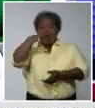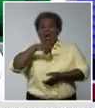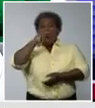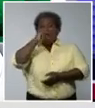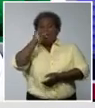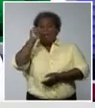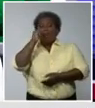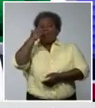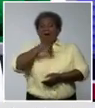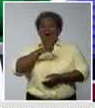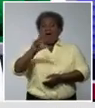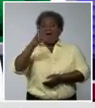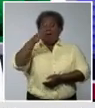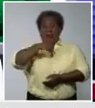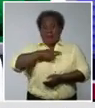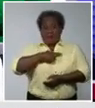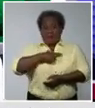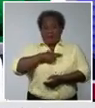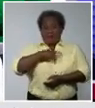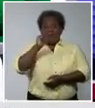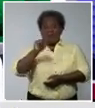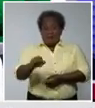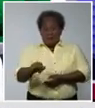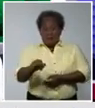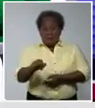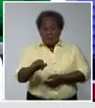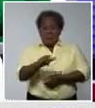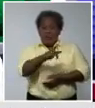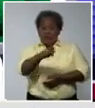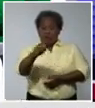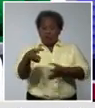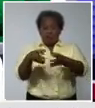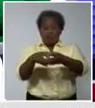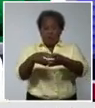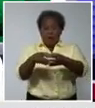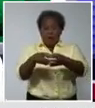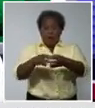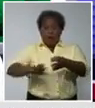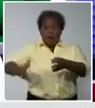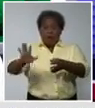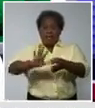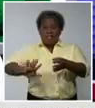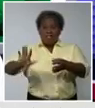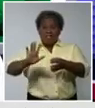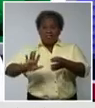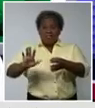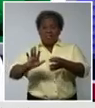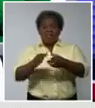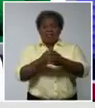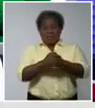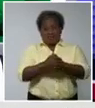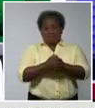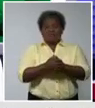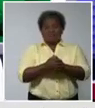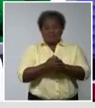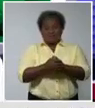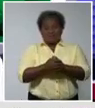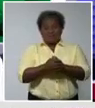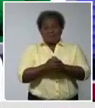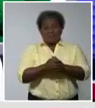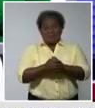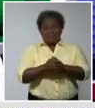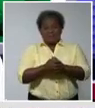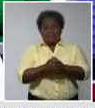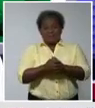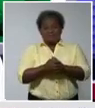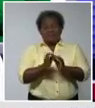se está aplicando para esa región o comienza a aplicarse en esta parte del oriente.